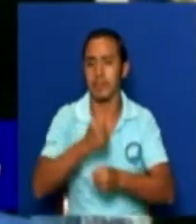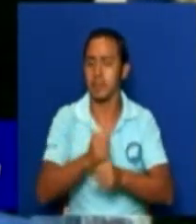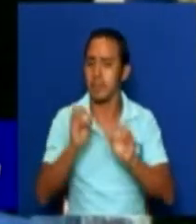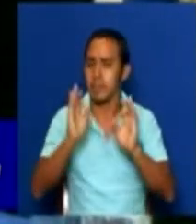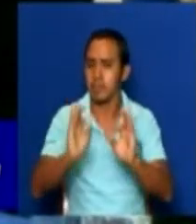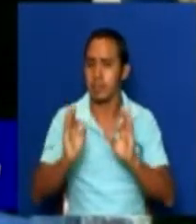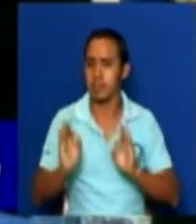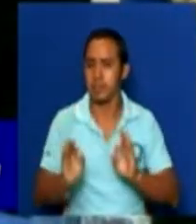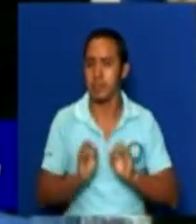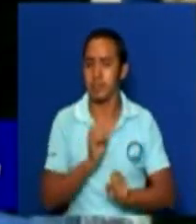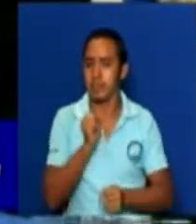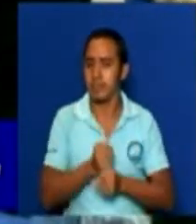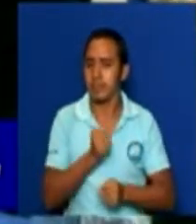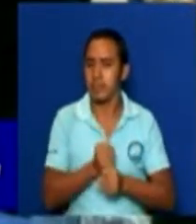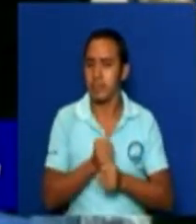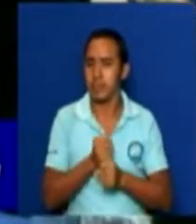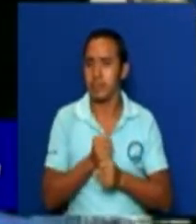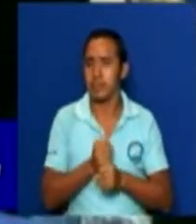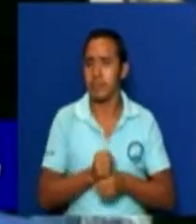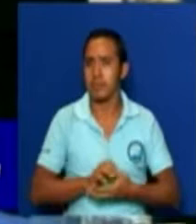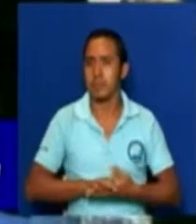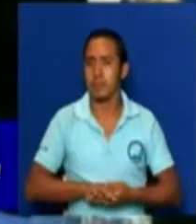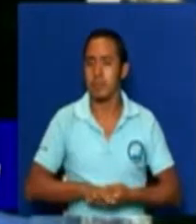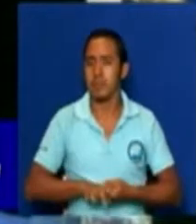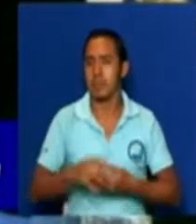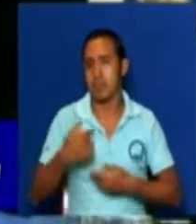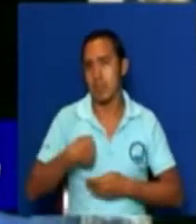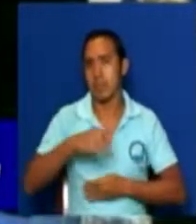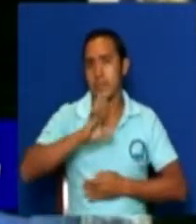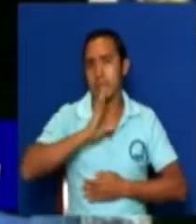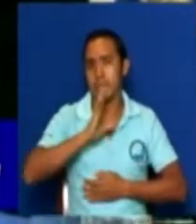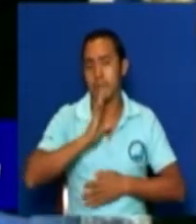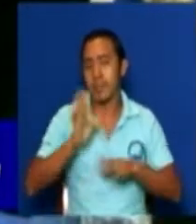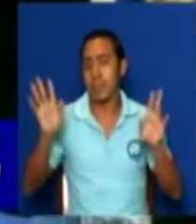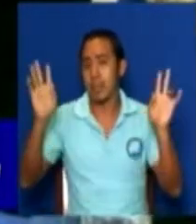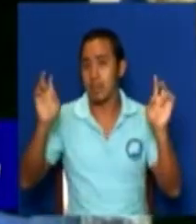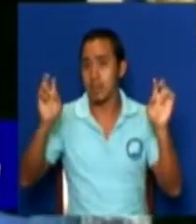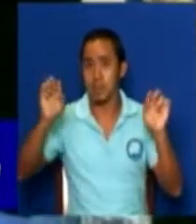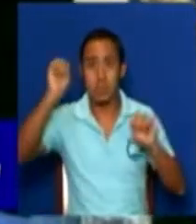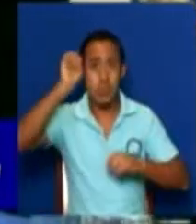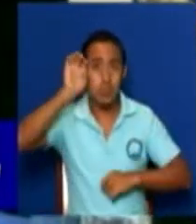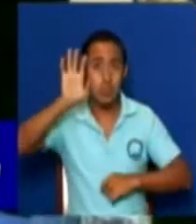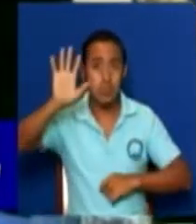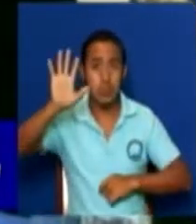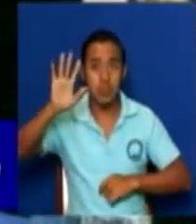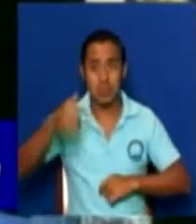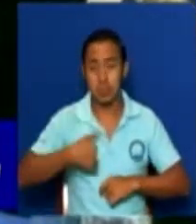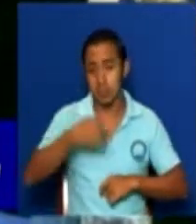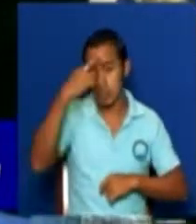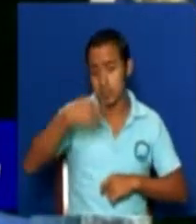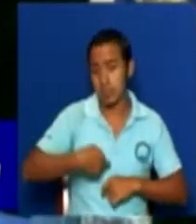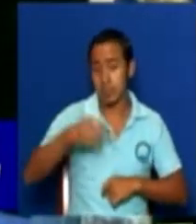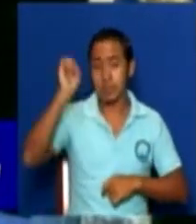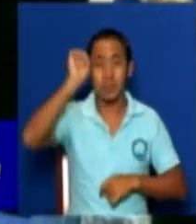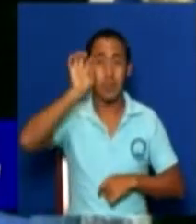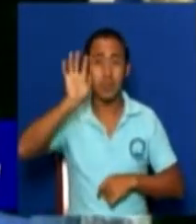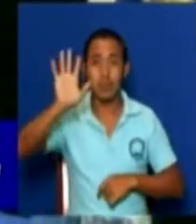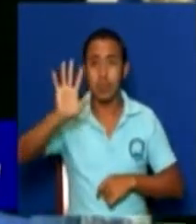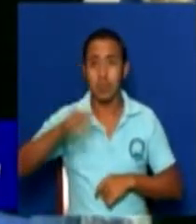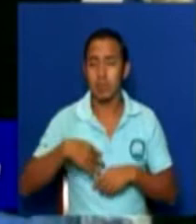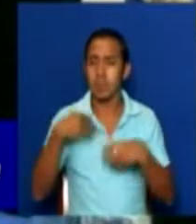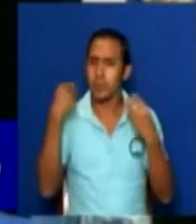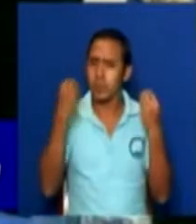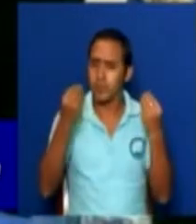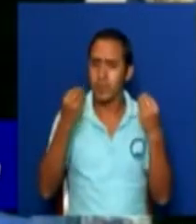en el campo laboral. Yo puedo hablar, por ejemplo, por el tema de turismo, que es el que a mí me toca más de cerca, y yo sé que